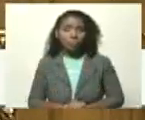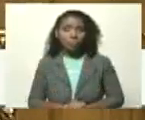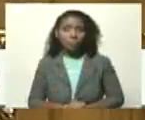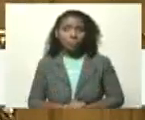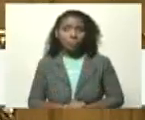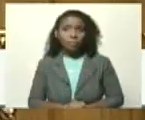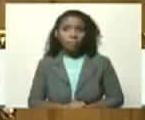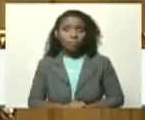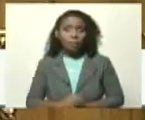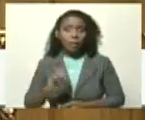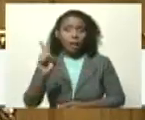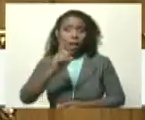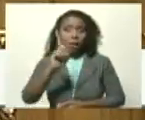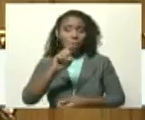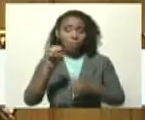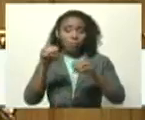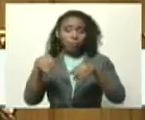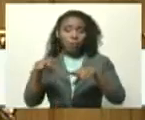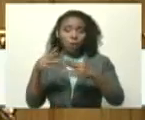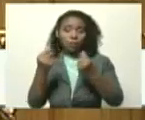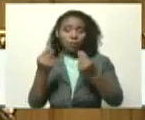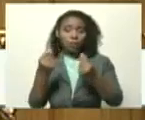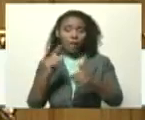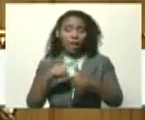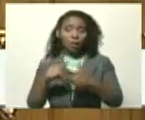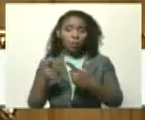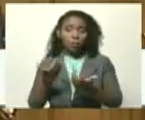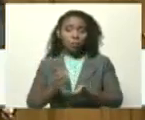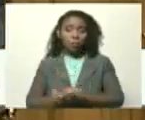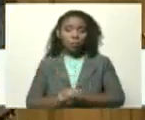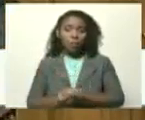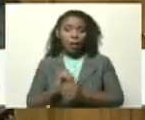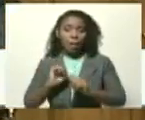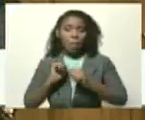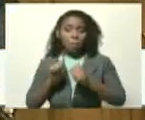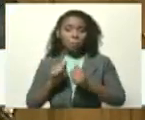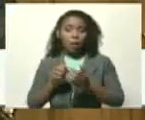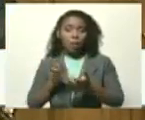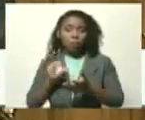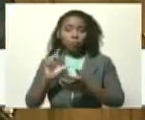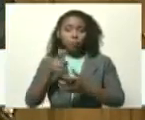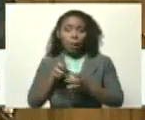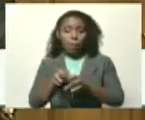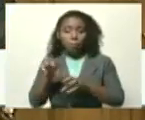A lo que no renunciaron fue al billete, y entonces se empezaron a repartir la plata.